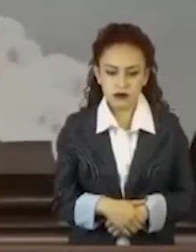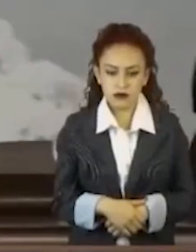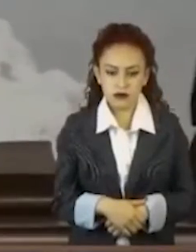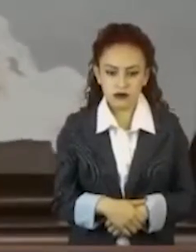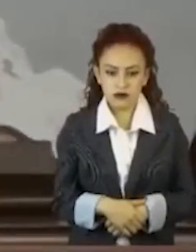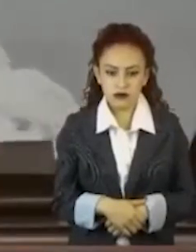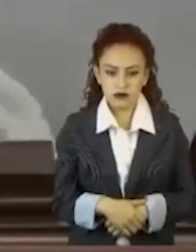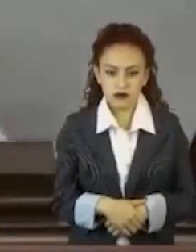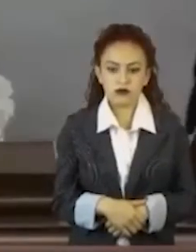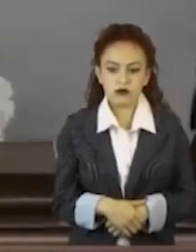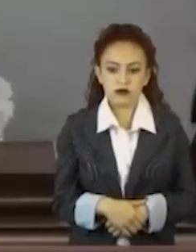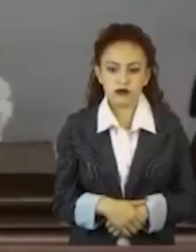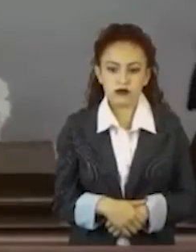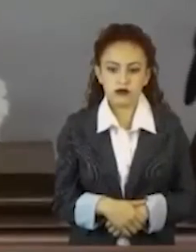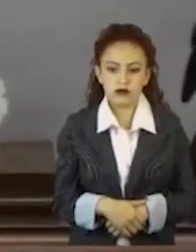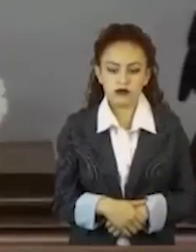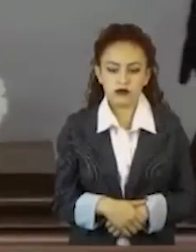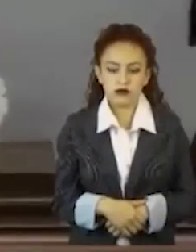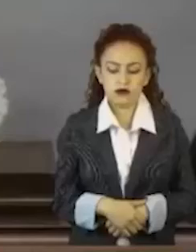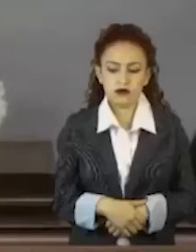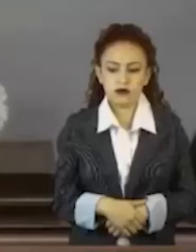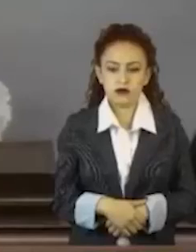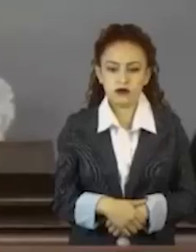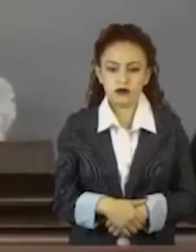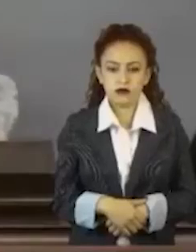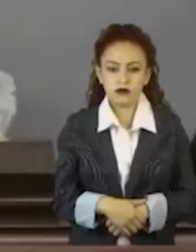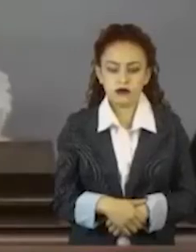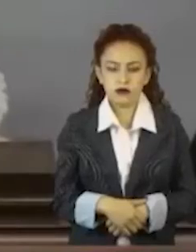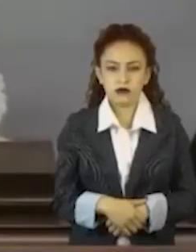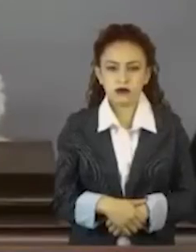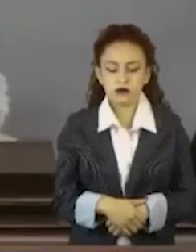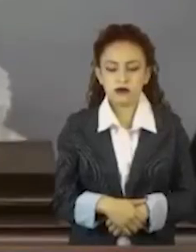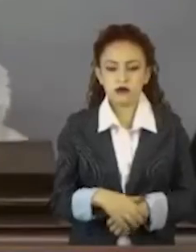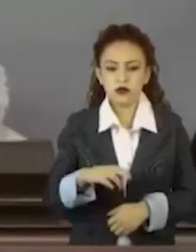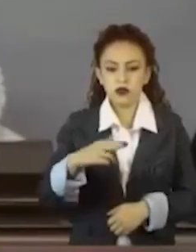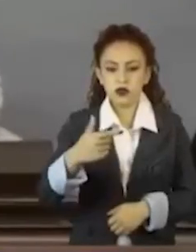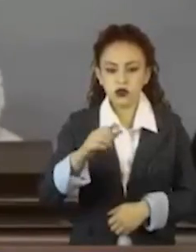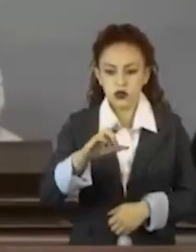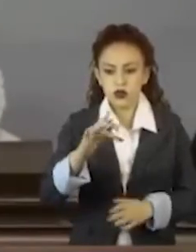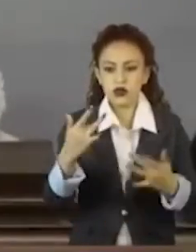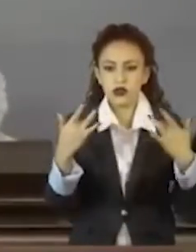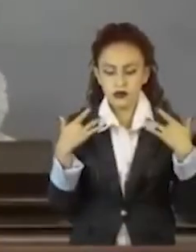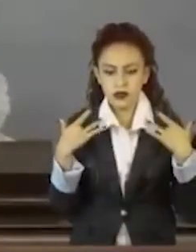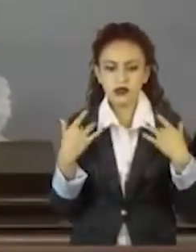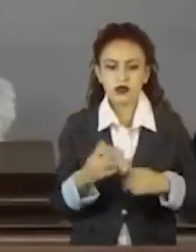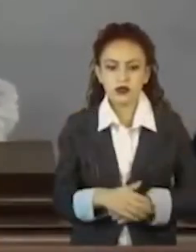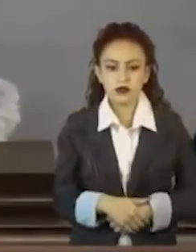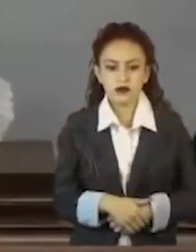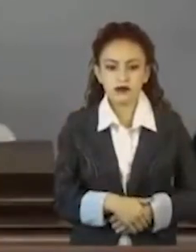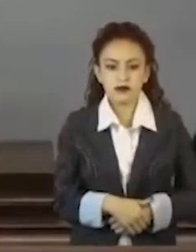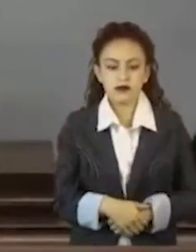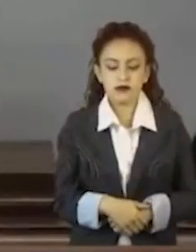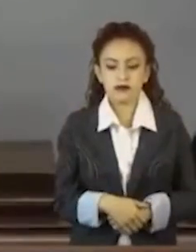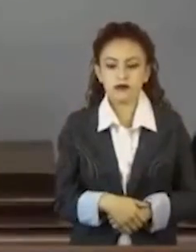lo vuelva a aclarar. Sí, sí con gusto. Anaya Ávila Hugo, abstención. Abstención, diputada.